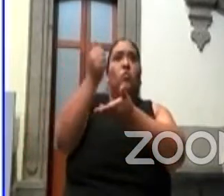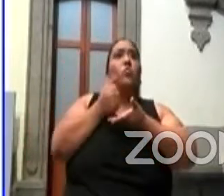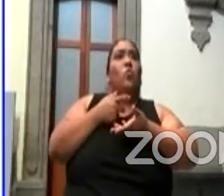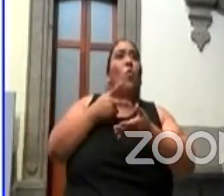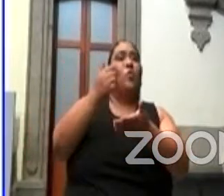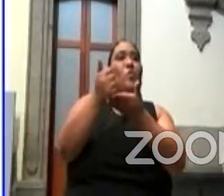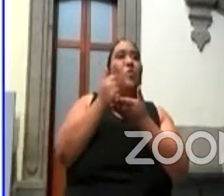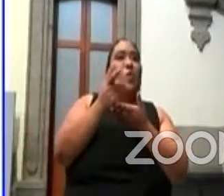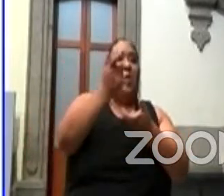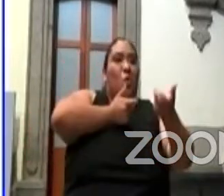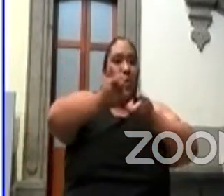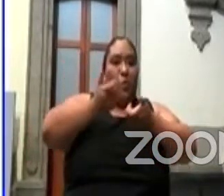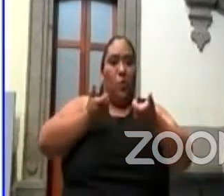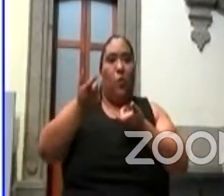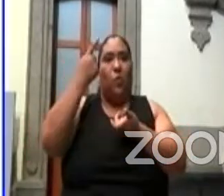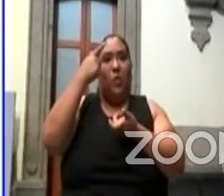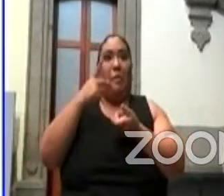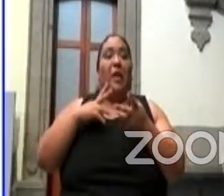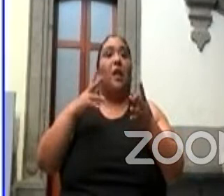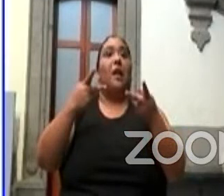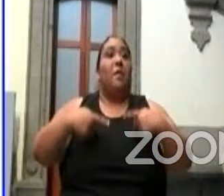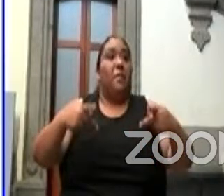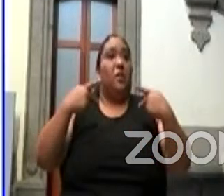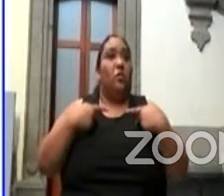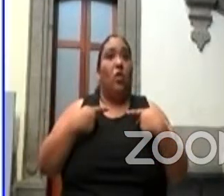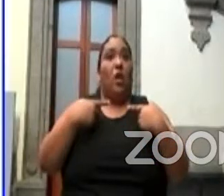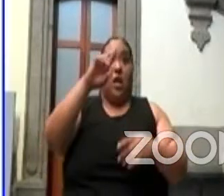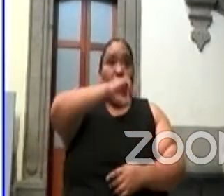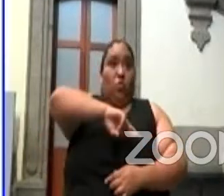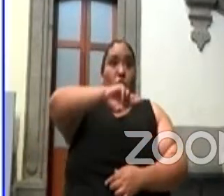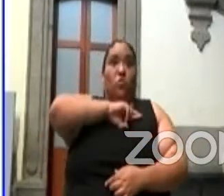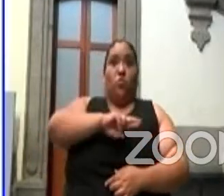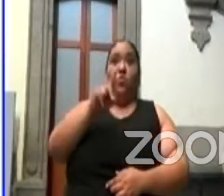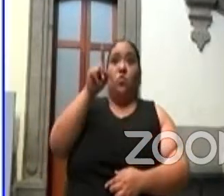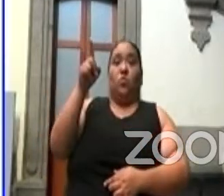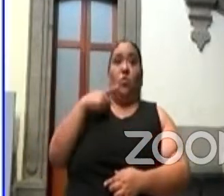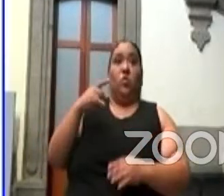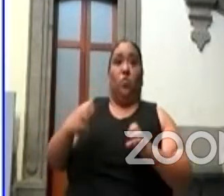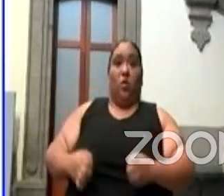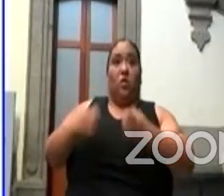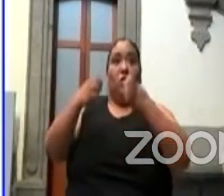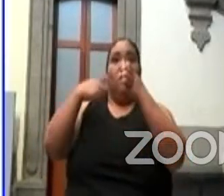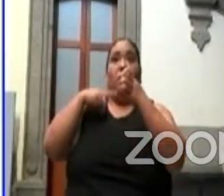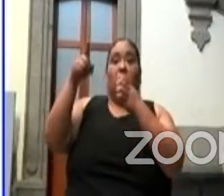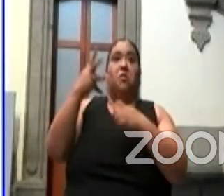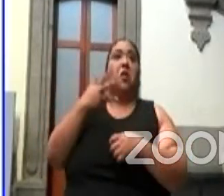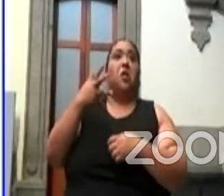La persona que nos rentó el inmueble, pues tenía 11 años